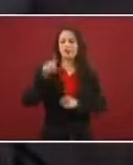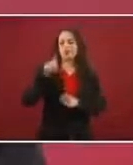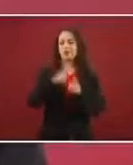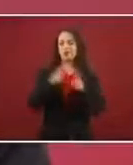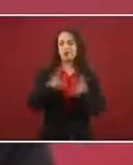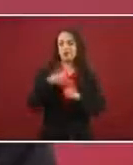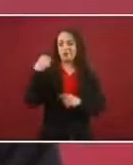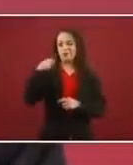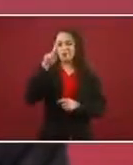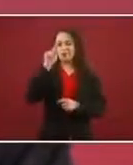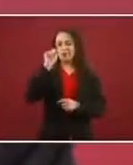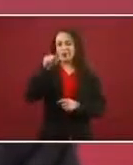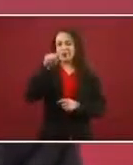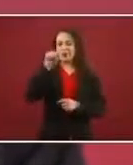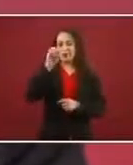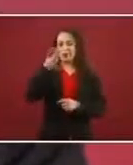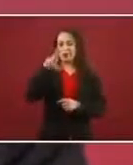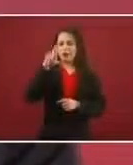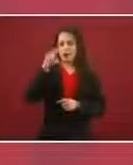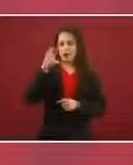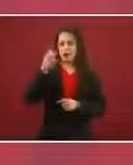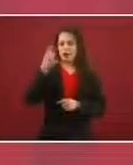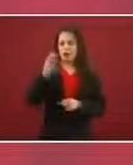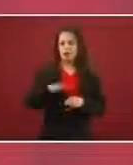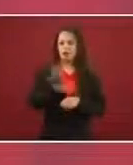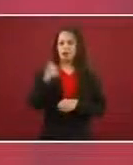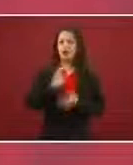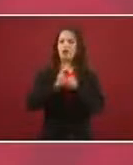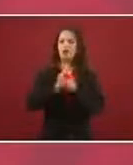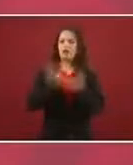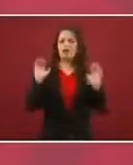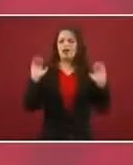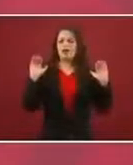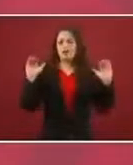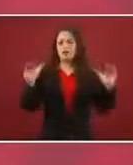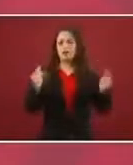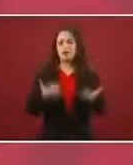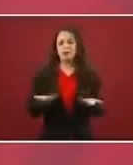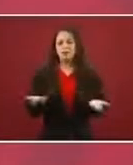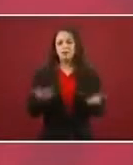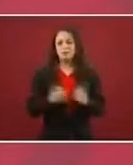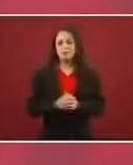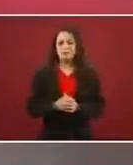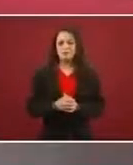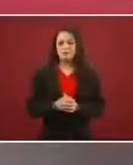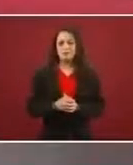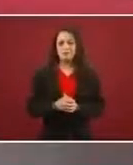que porque se va a rifar el avión, o sea, me salieron muy